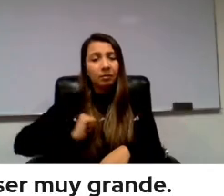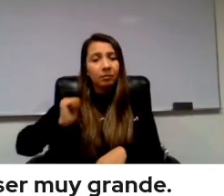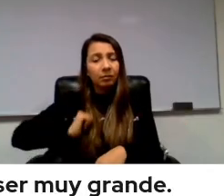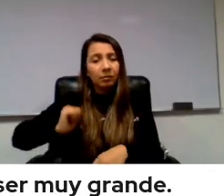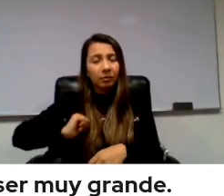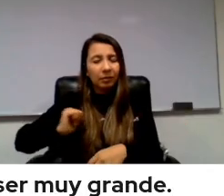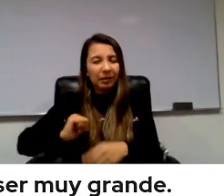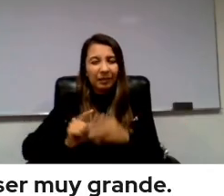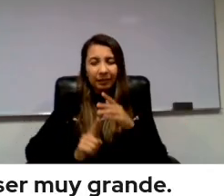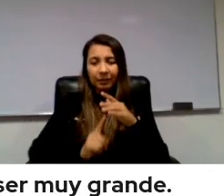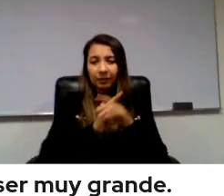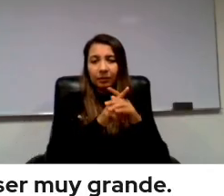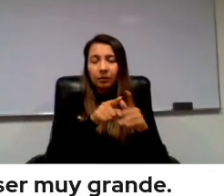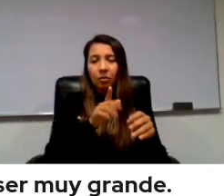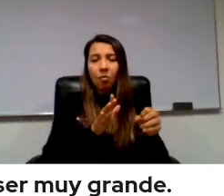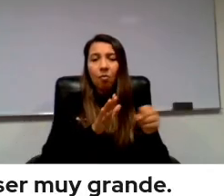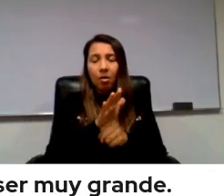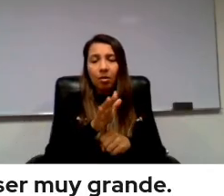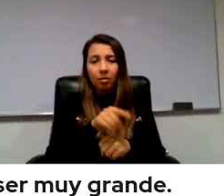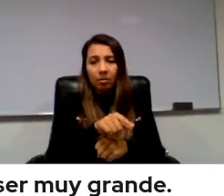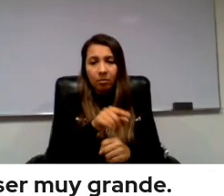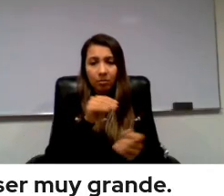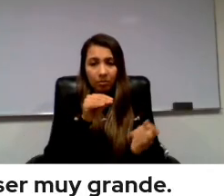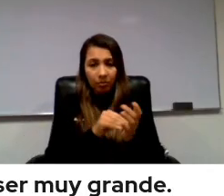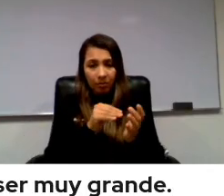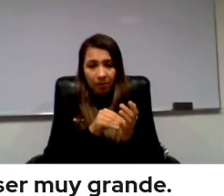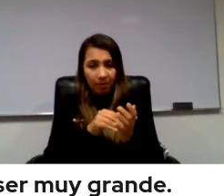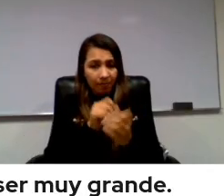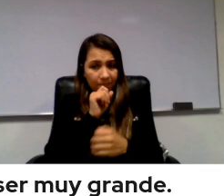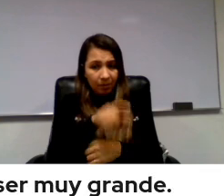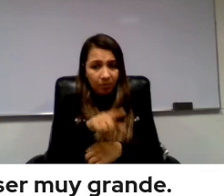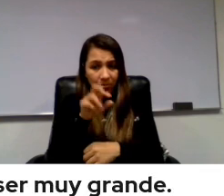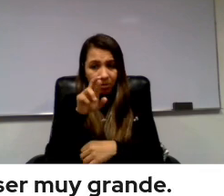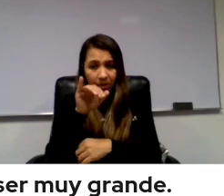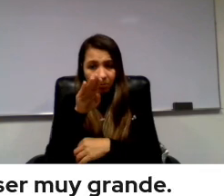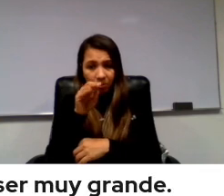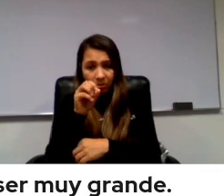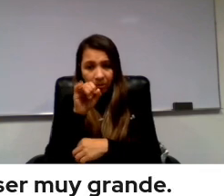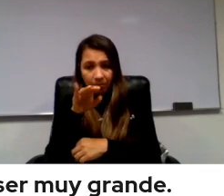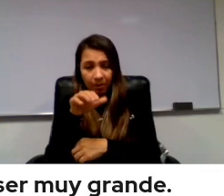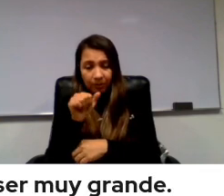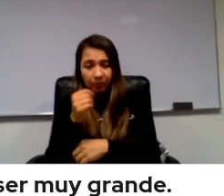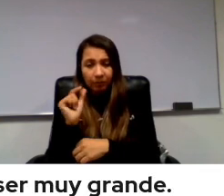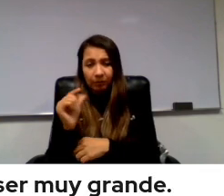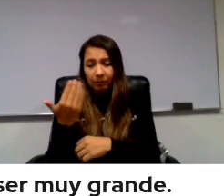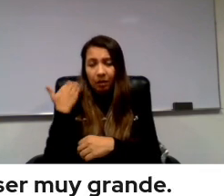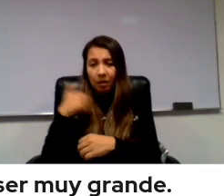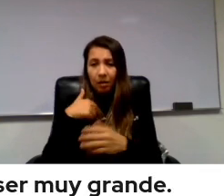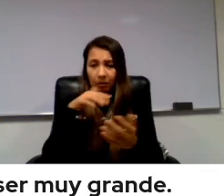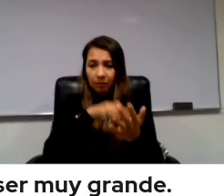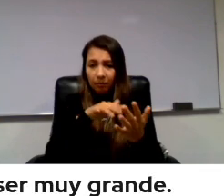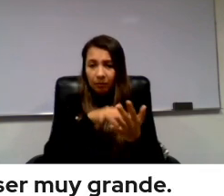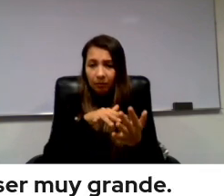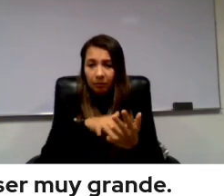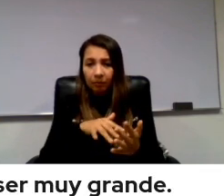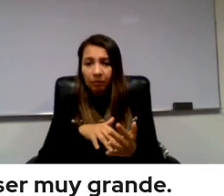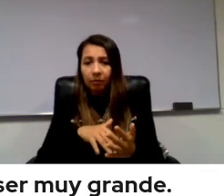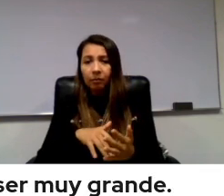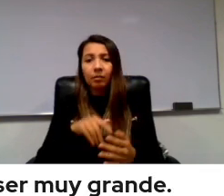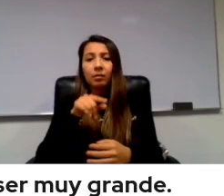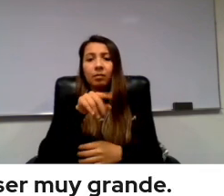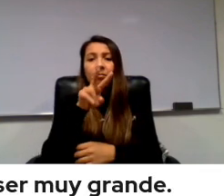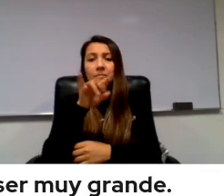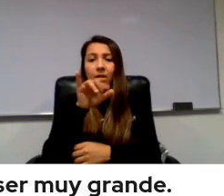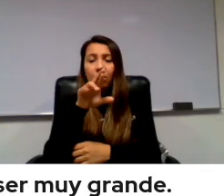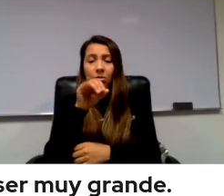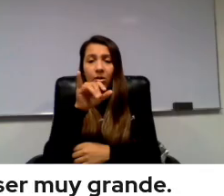simples posibles para el progenote? ¿Siguen siendo ribosimas? Leí hace poco que los viroides están adquiriendo